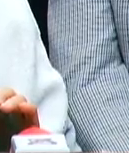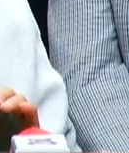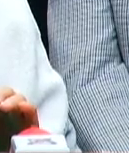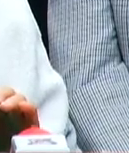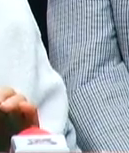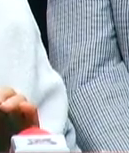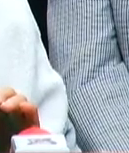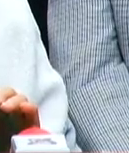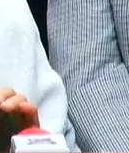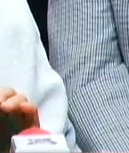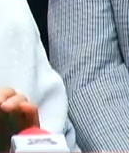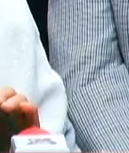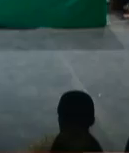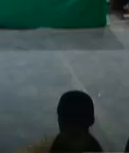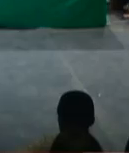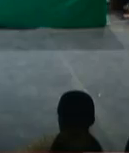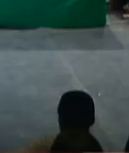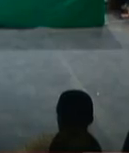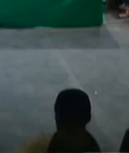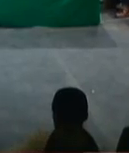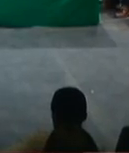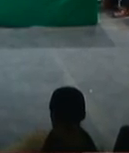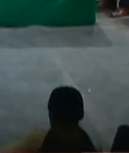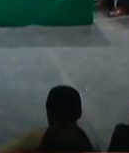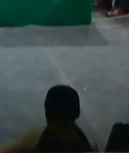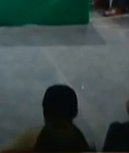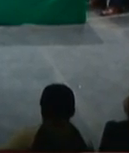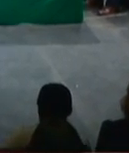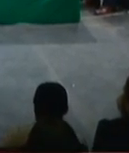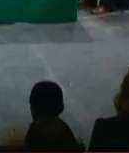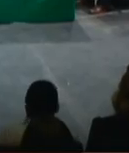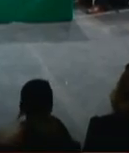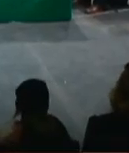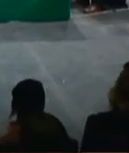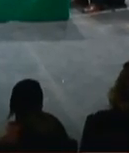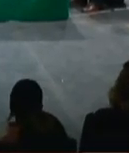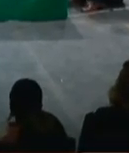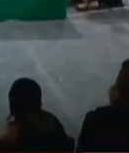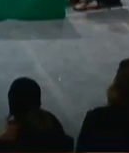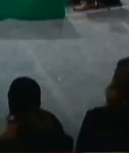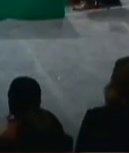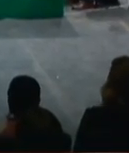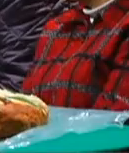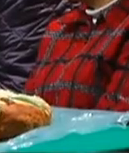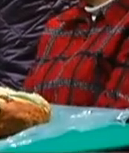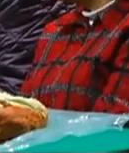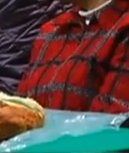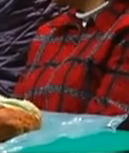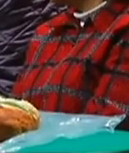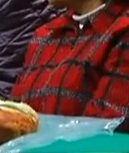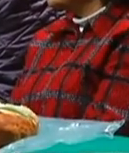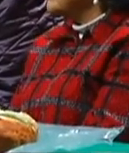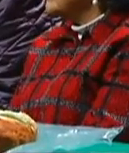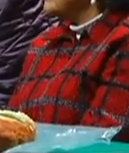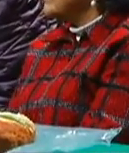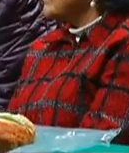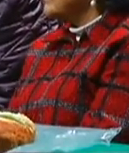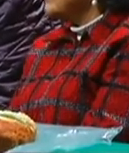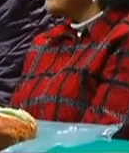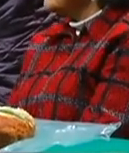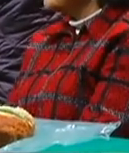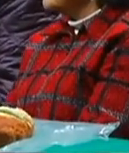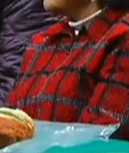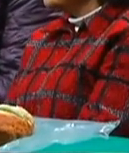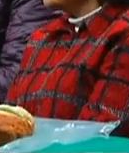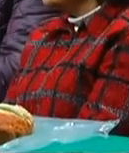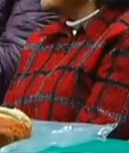Porque es un público bravo. Los amantes del teatro no persiguen ni el dinero ni la fama, sino sentir el placer de presentar su trabajo